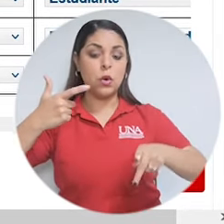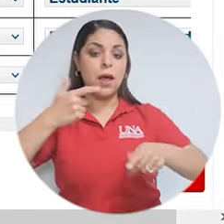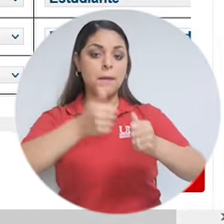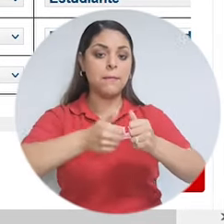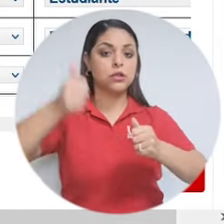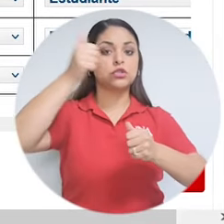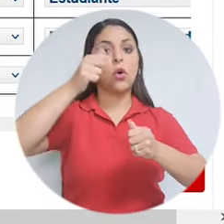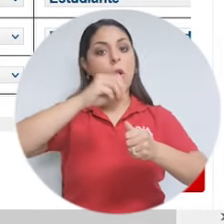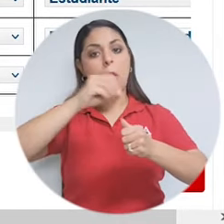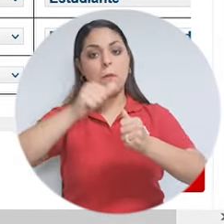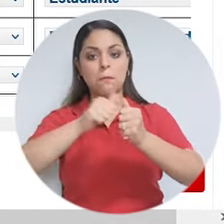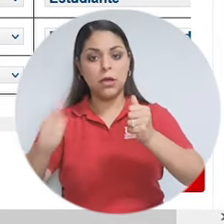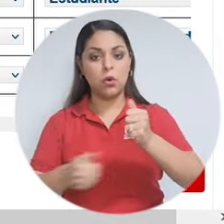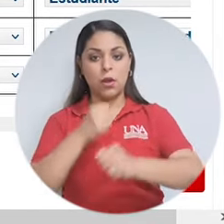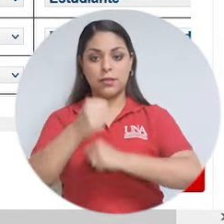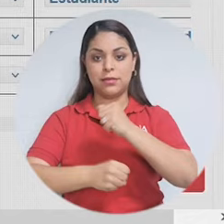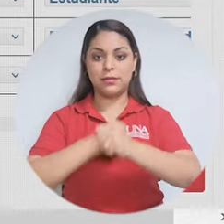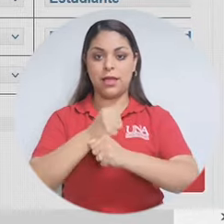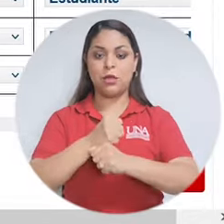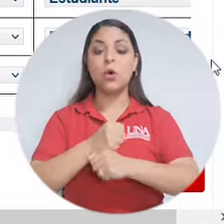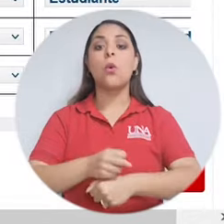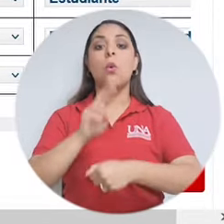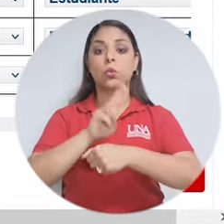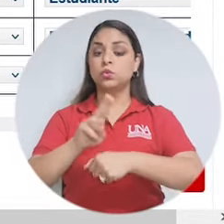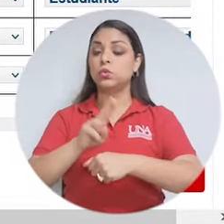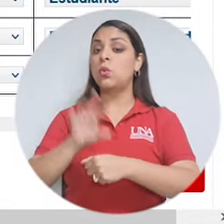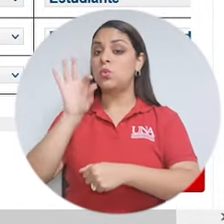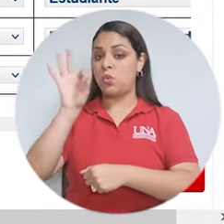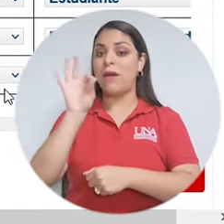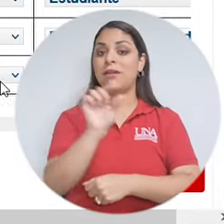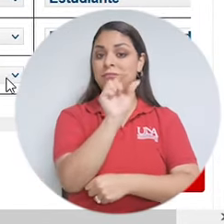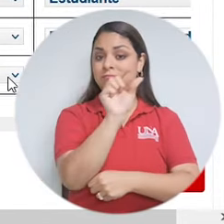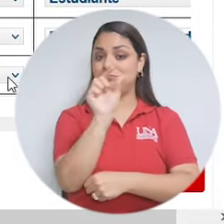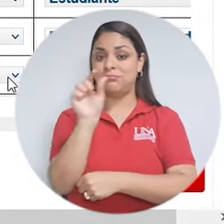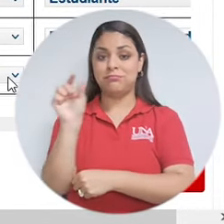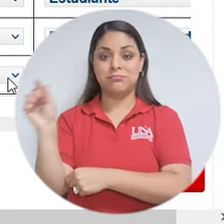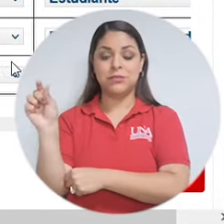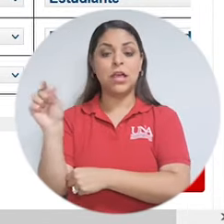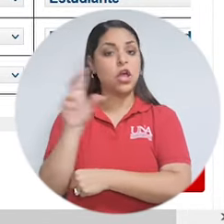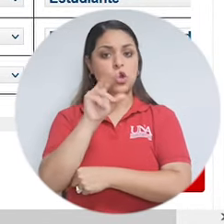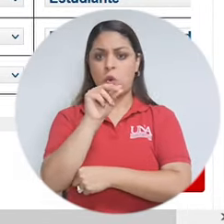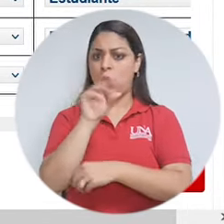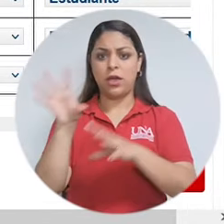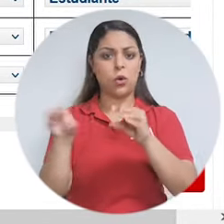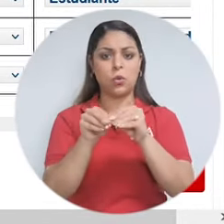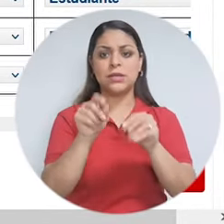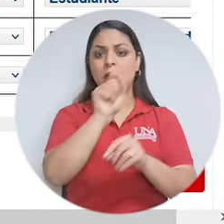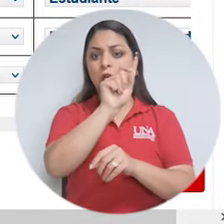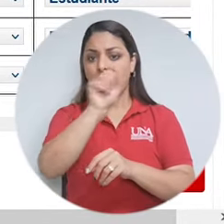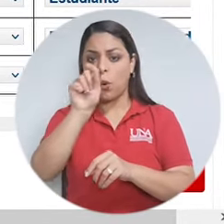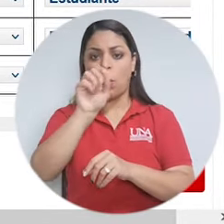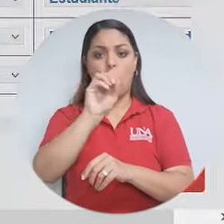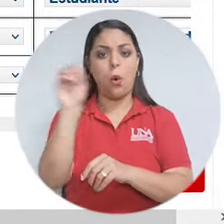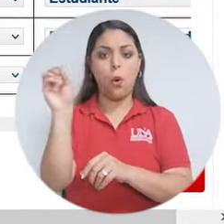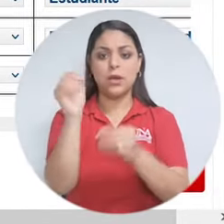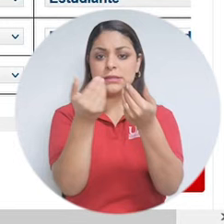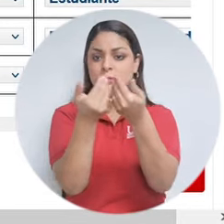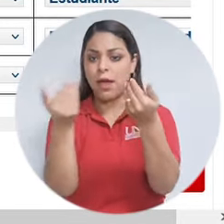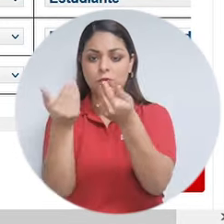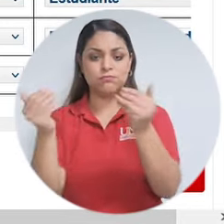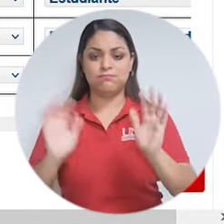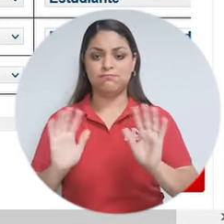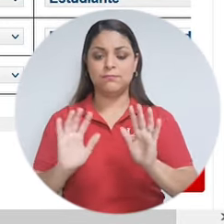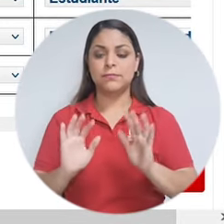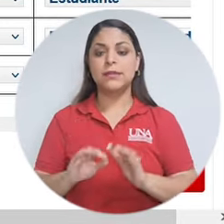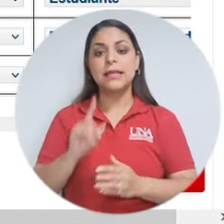de edad. Use los 9 dígitos consecutivos. No incluya guiones o espacios. Presione la tecla